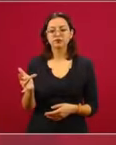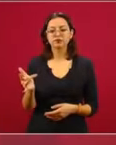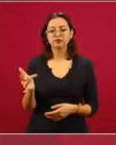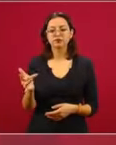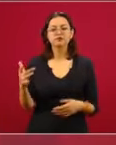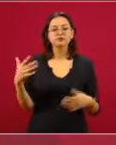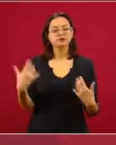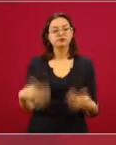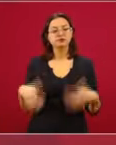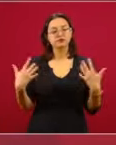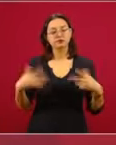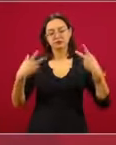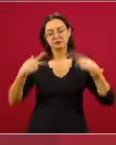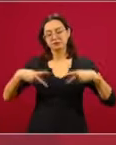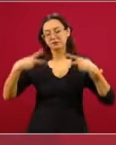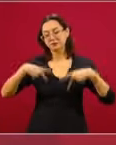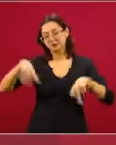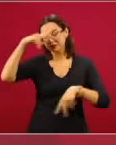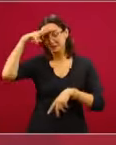nuestros paisanos,